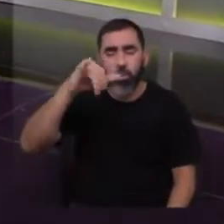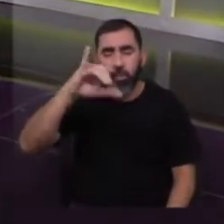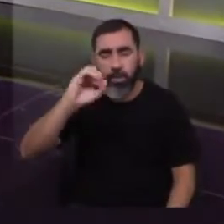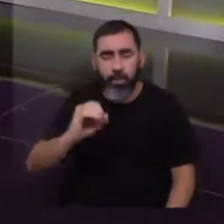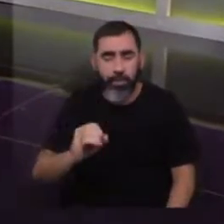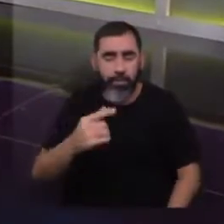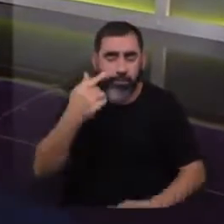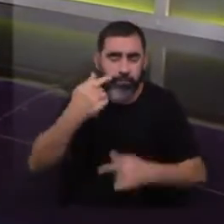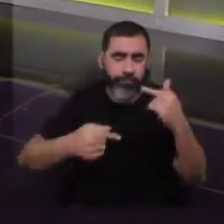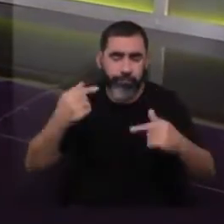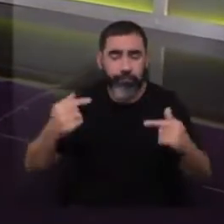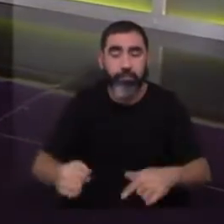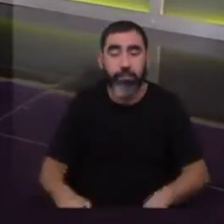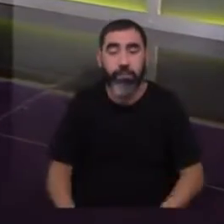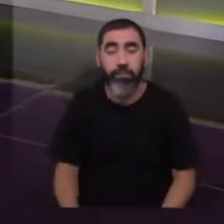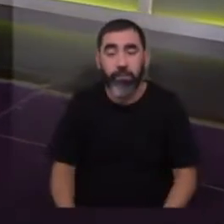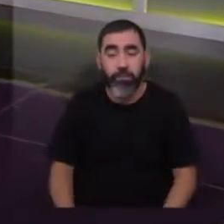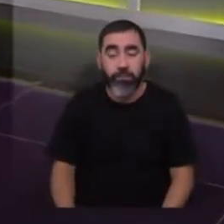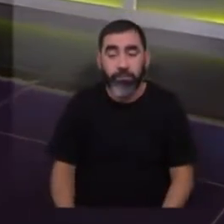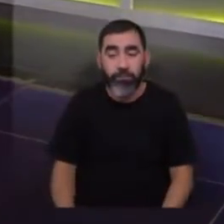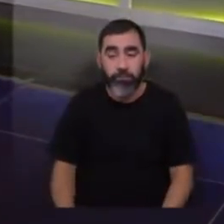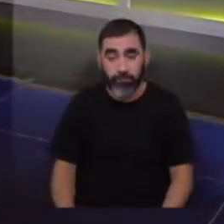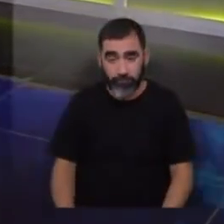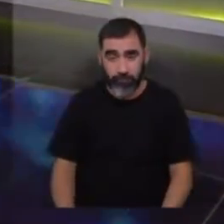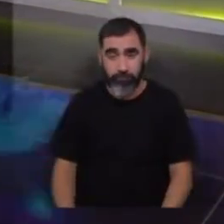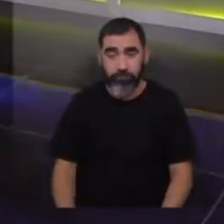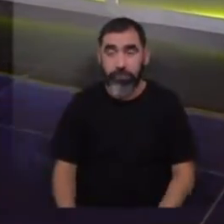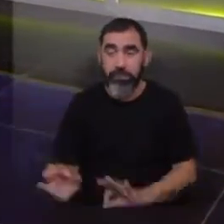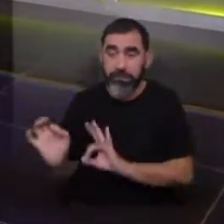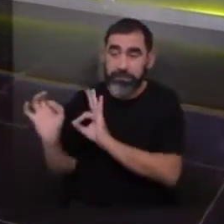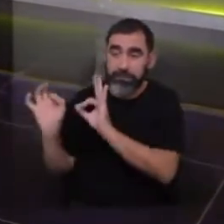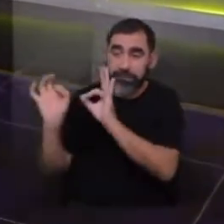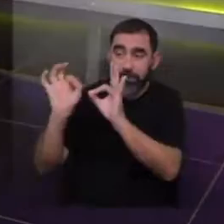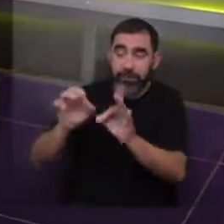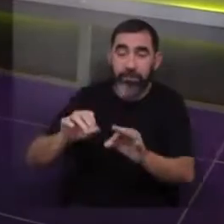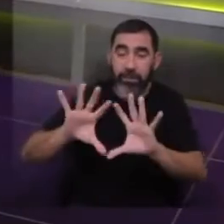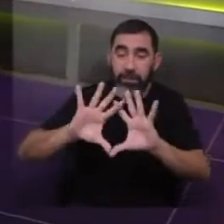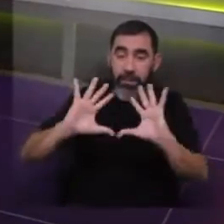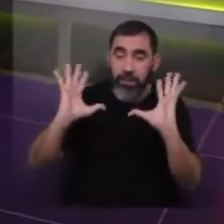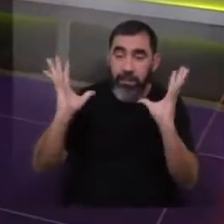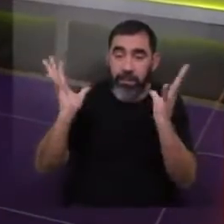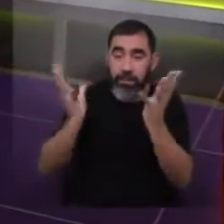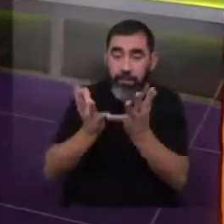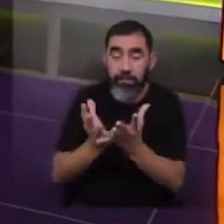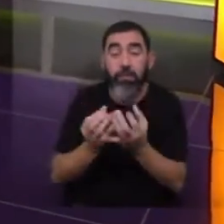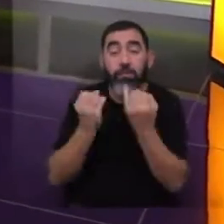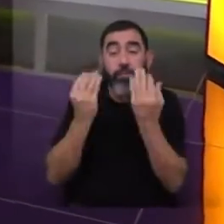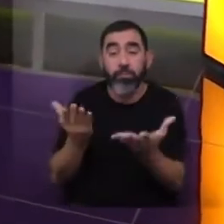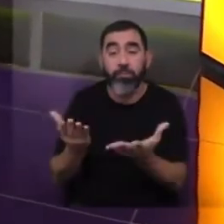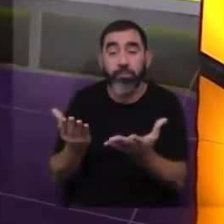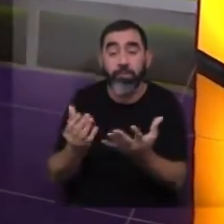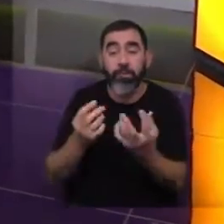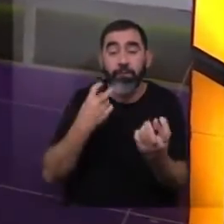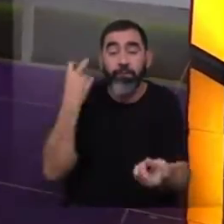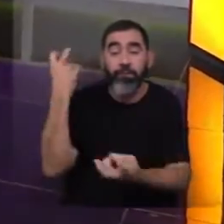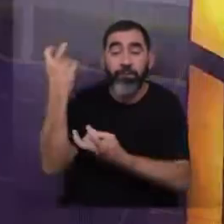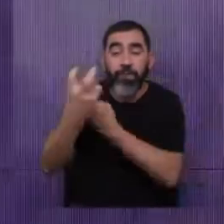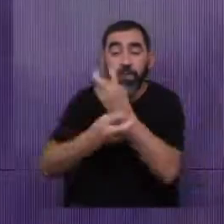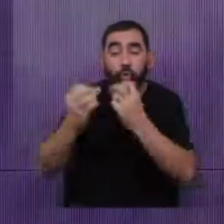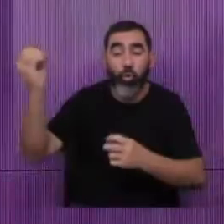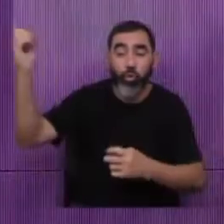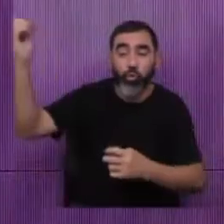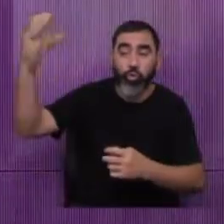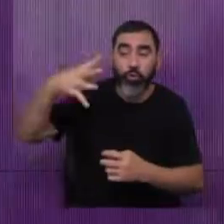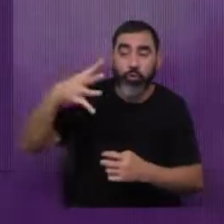neutrones, electrones, que llegan a la Tierra cada tanto arrastradas por lo que se llama el viento solar. Hasta acá